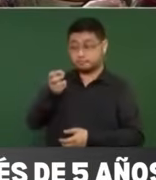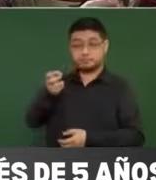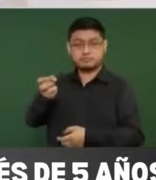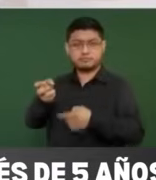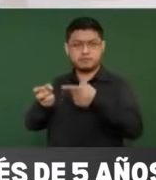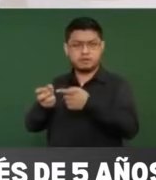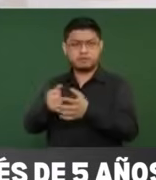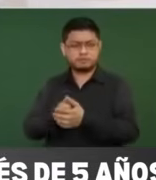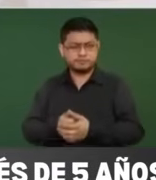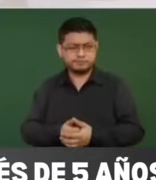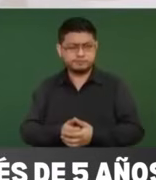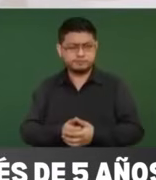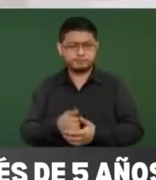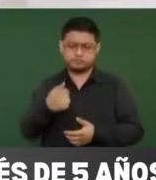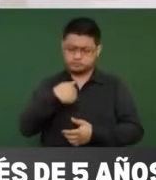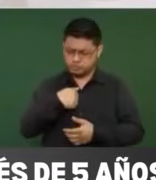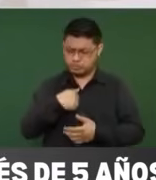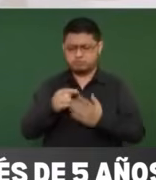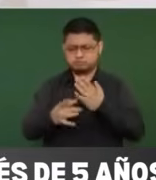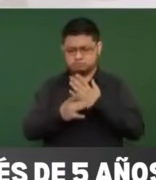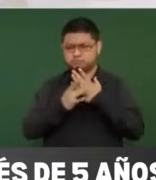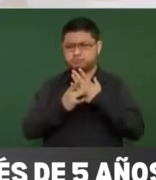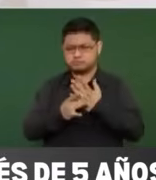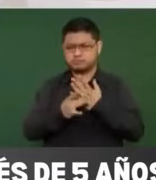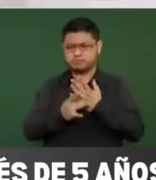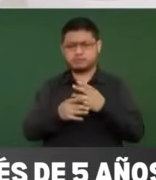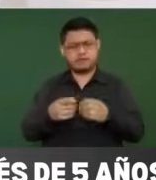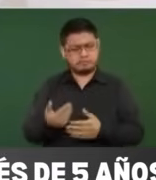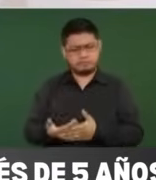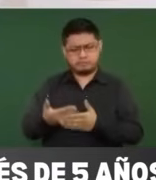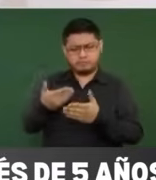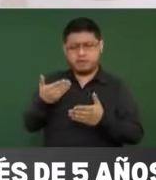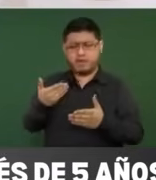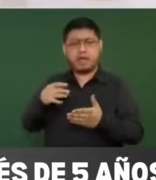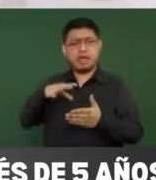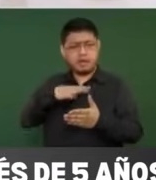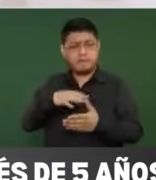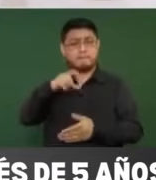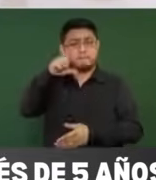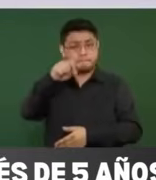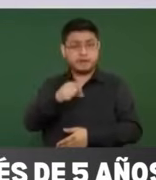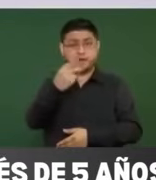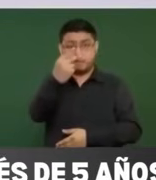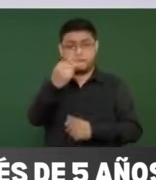como ya lo expresé, hay 22 millones de trabajadores